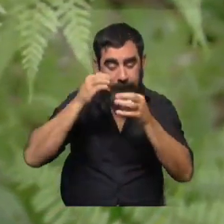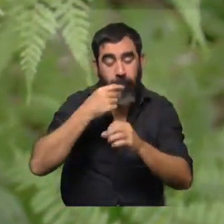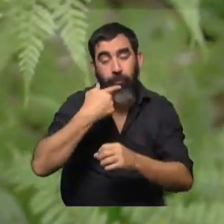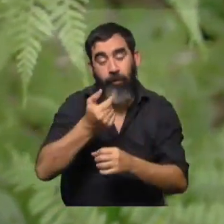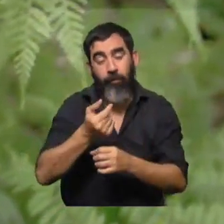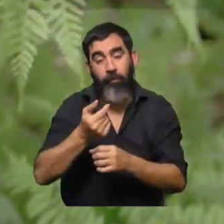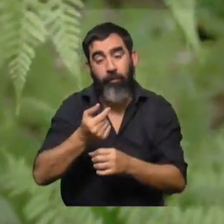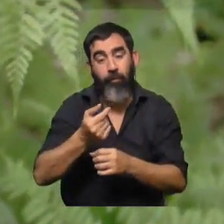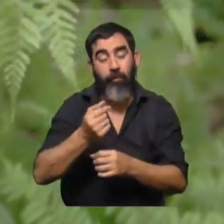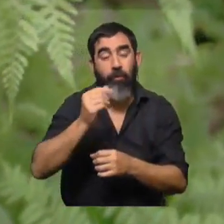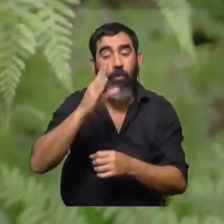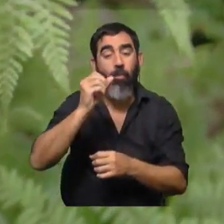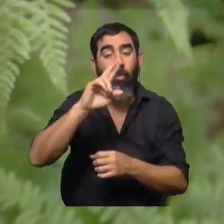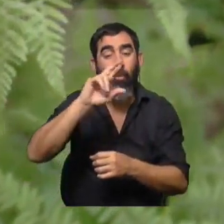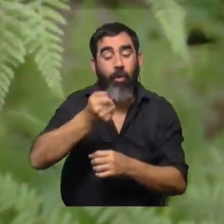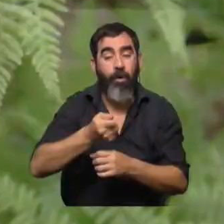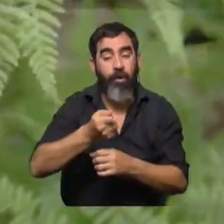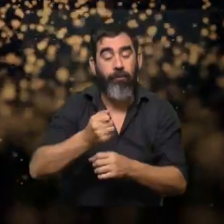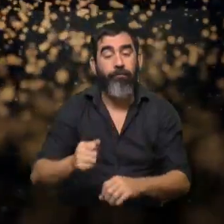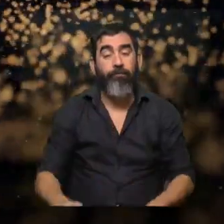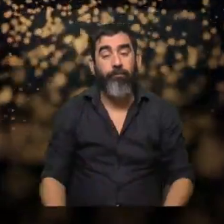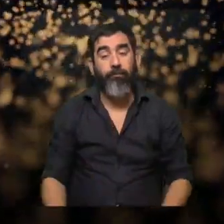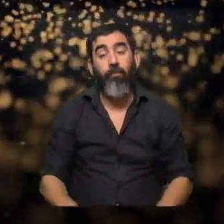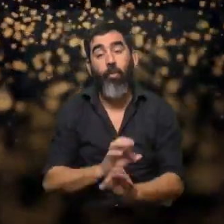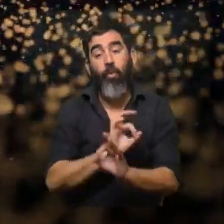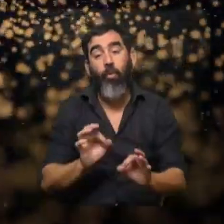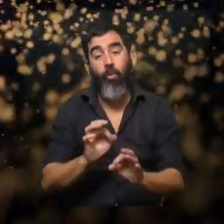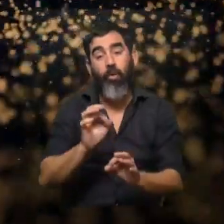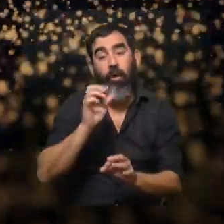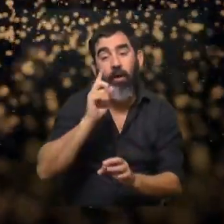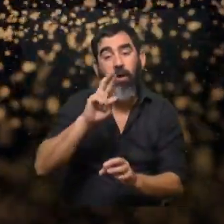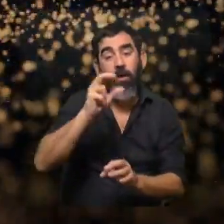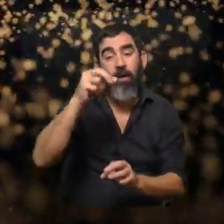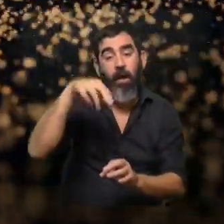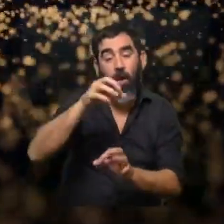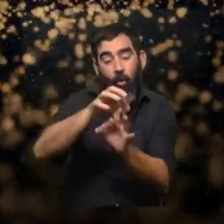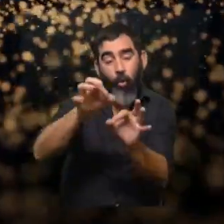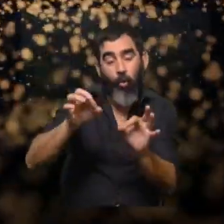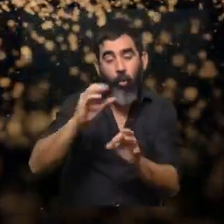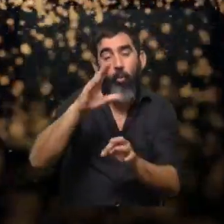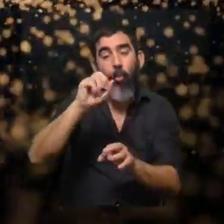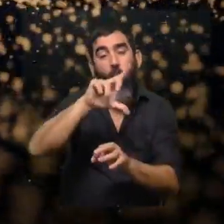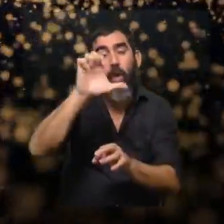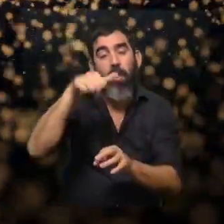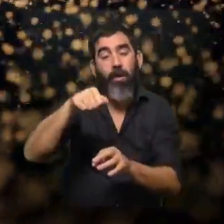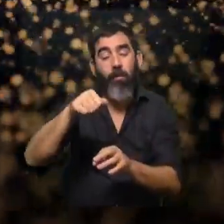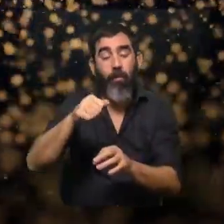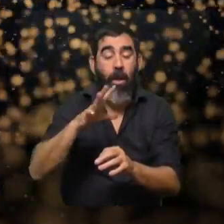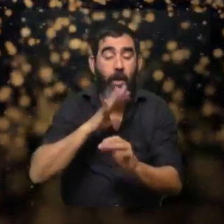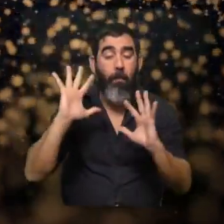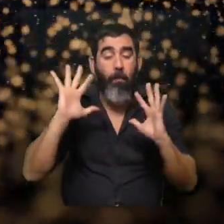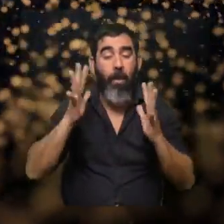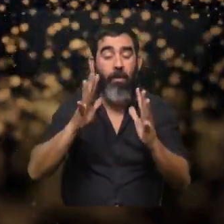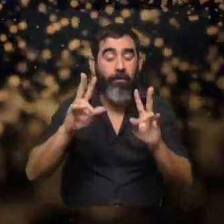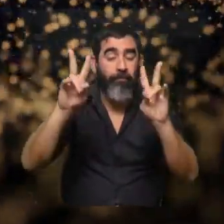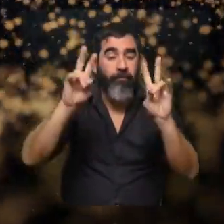ser las esporas en el caso de los helechos, o los granos de polen en el caso de las plantas digamos,